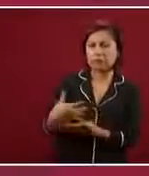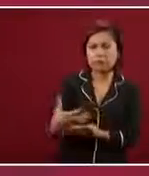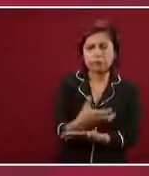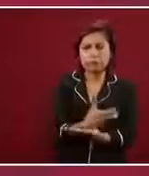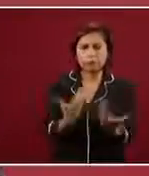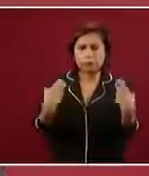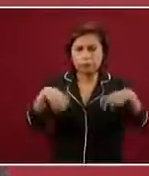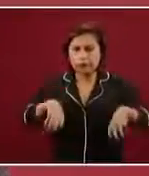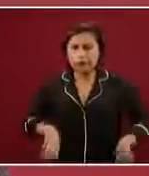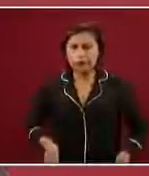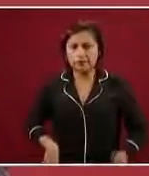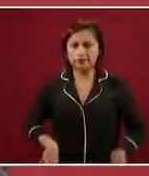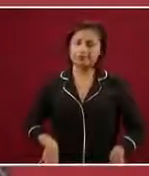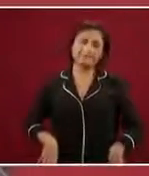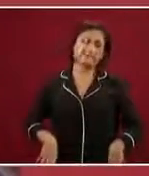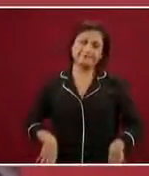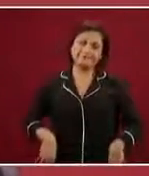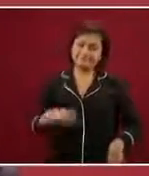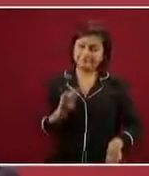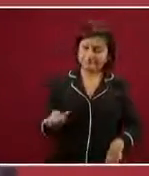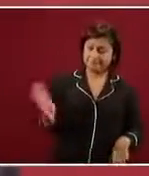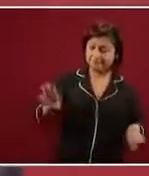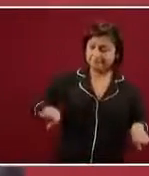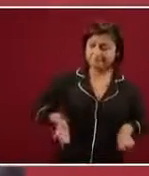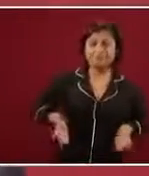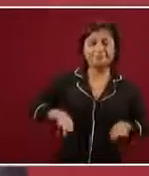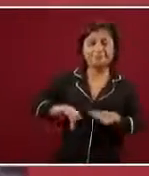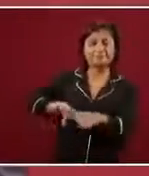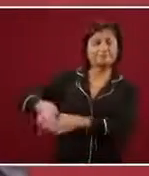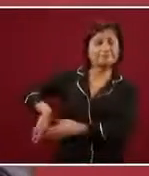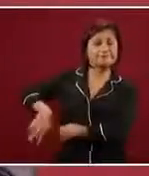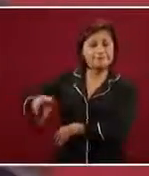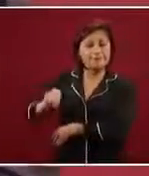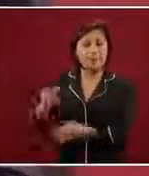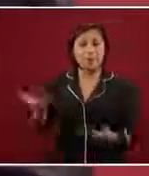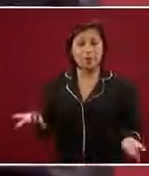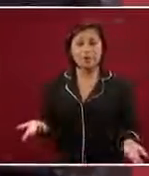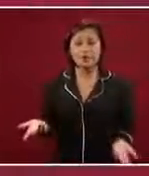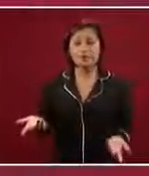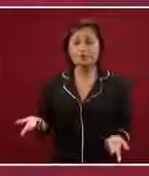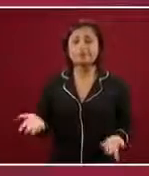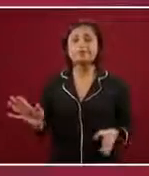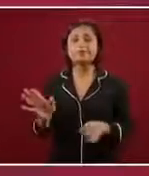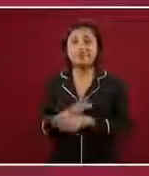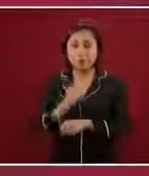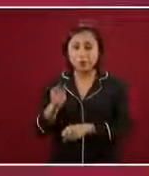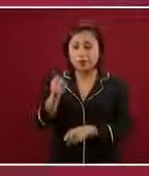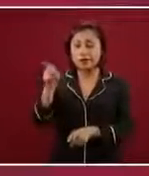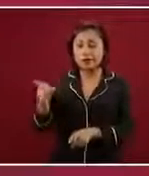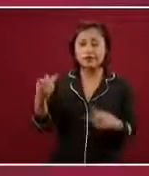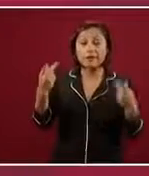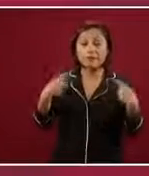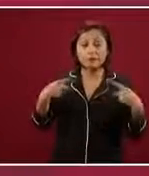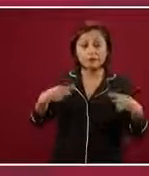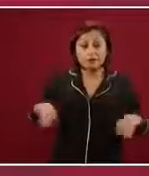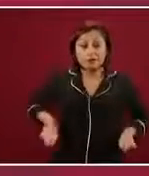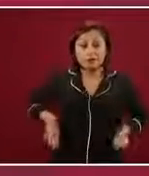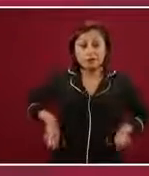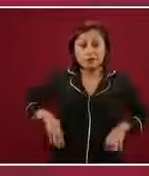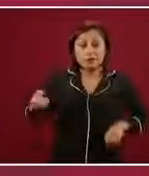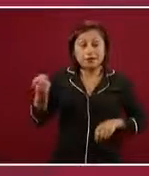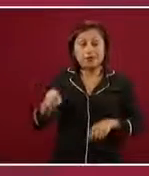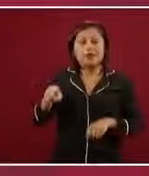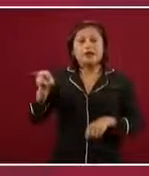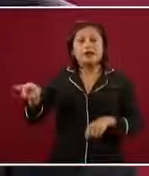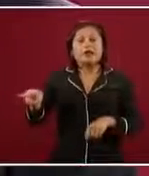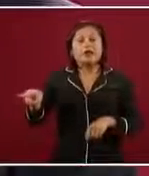que lo único que les importa, pues, era en aquel tiempo, pues todavía